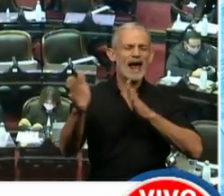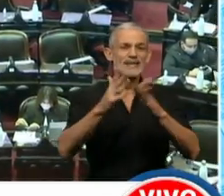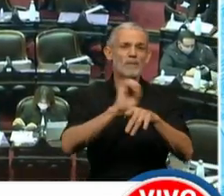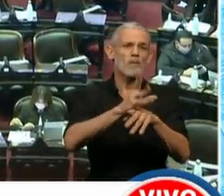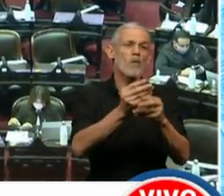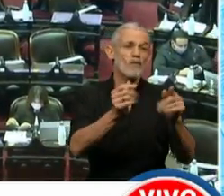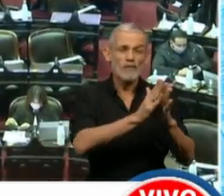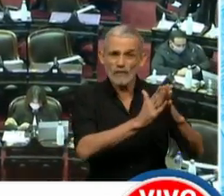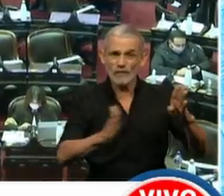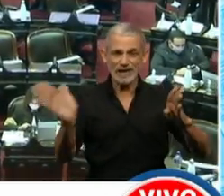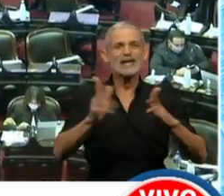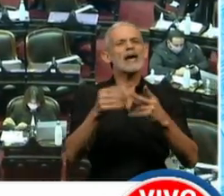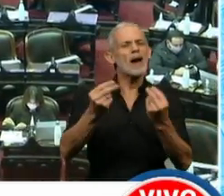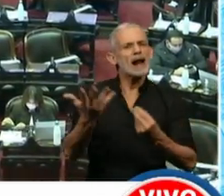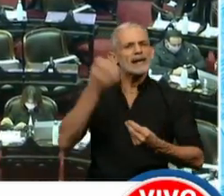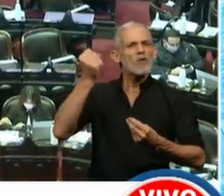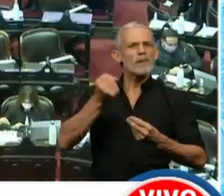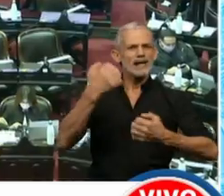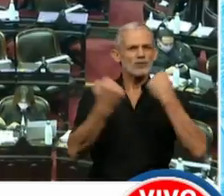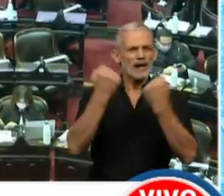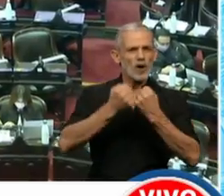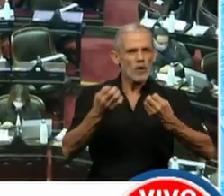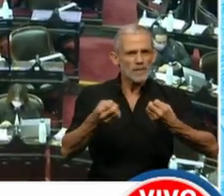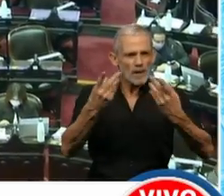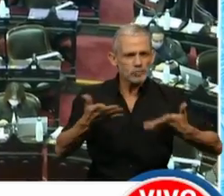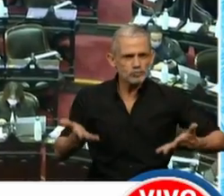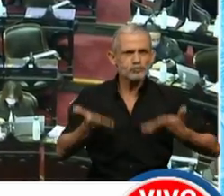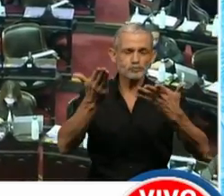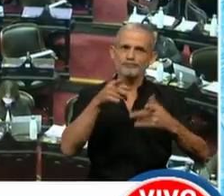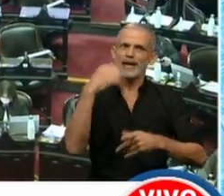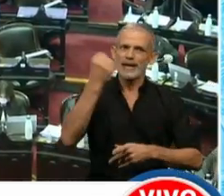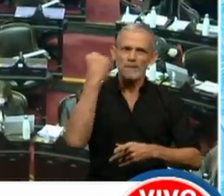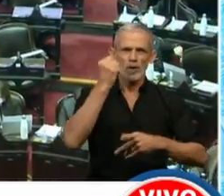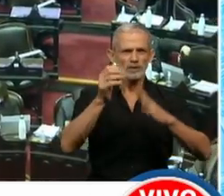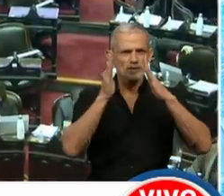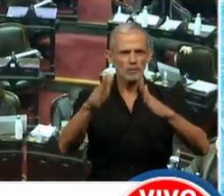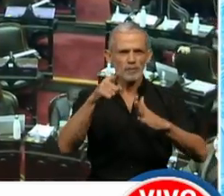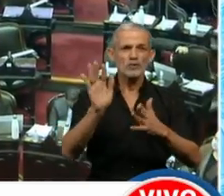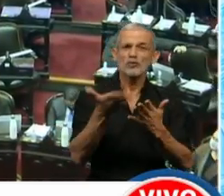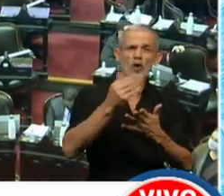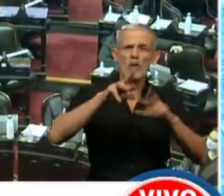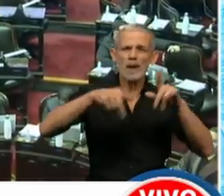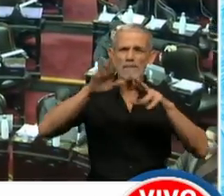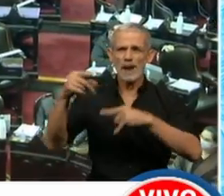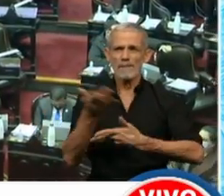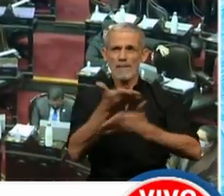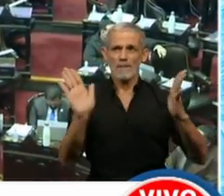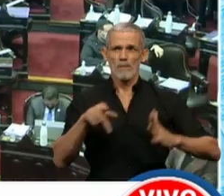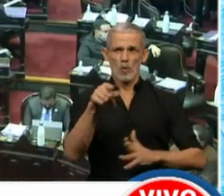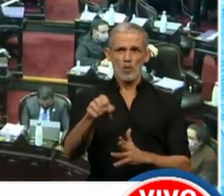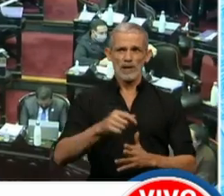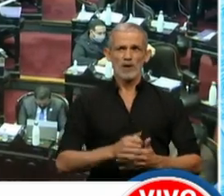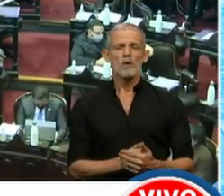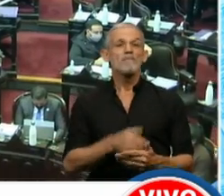en la cual la recuperación de la economía seguramente será el eje central de todas las políticas públicas y así que